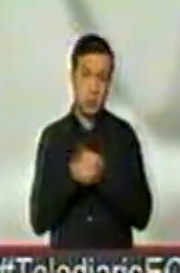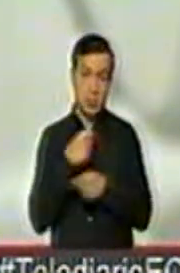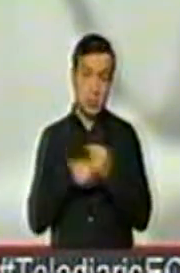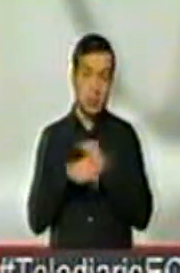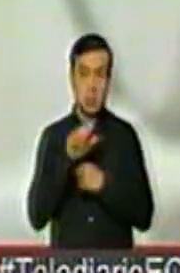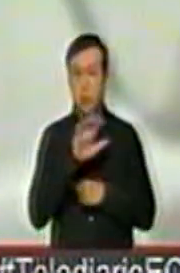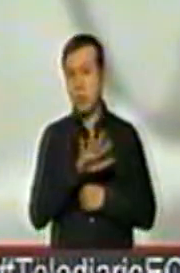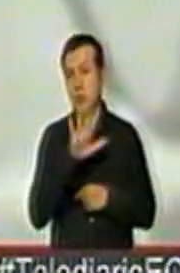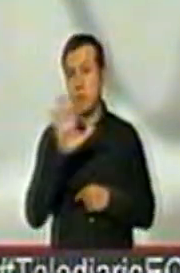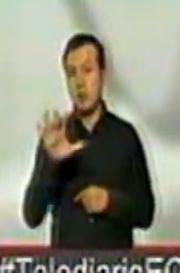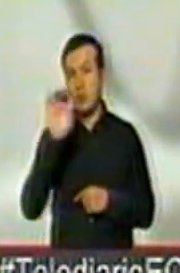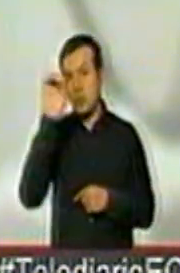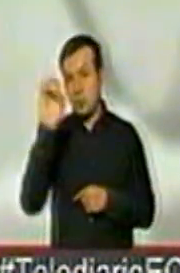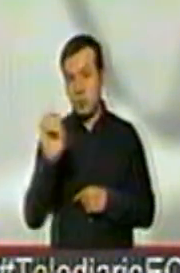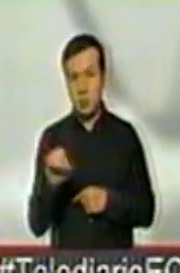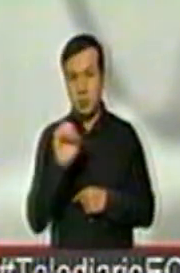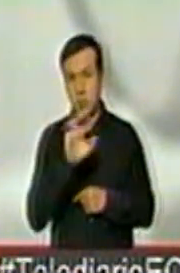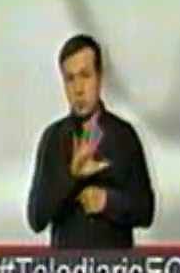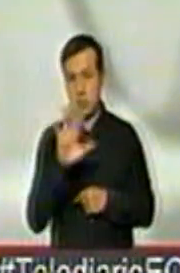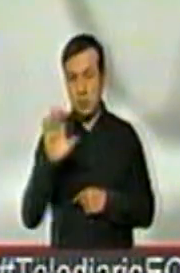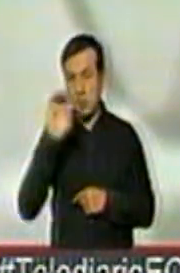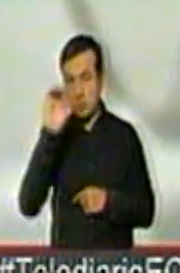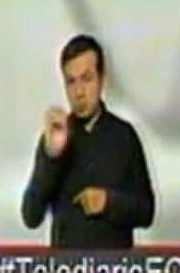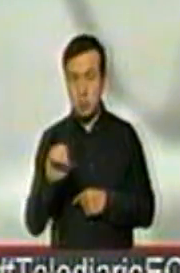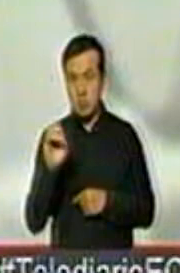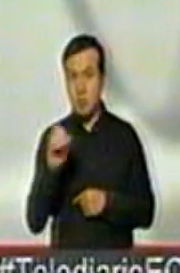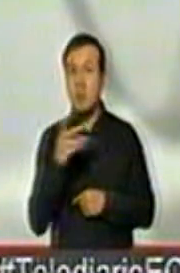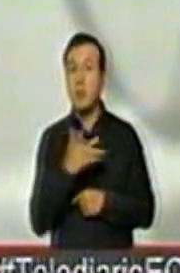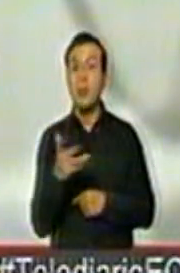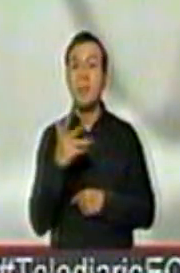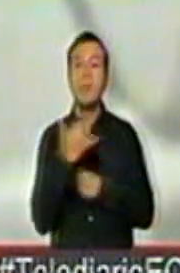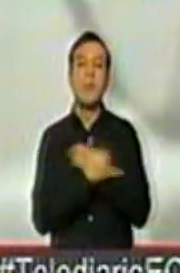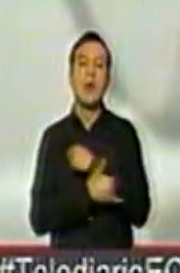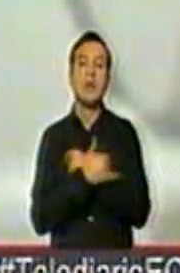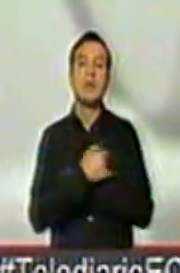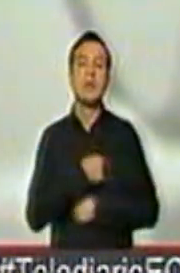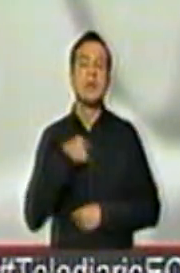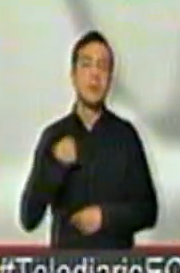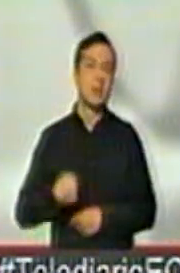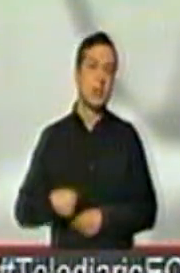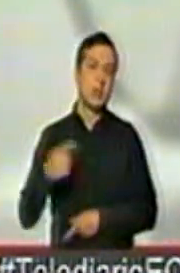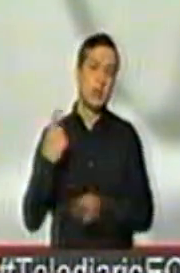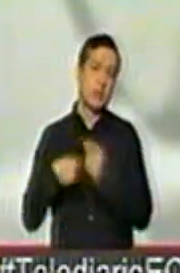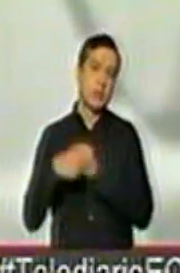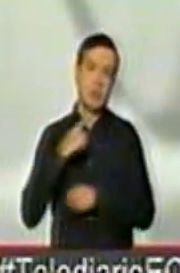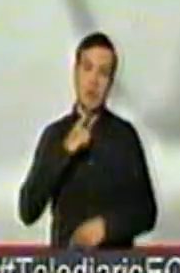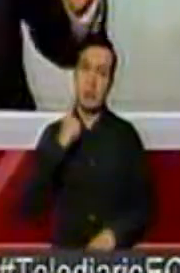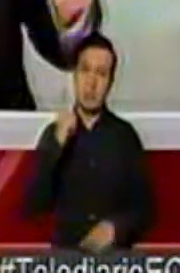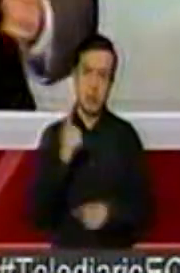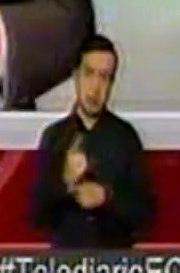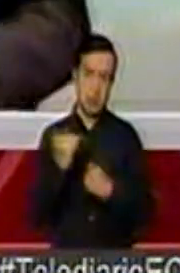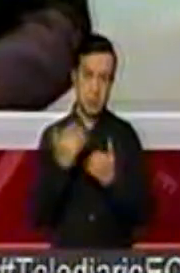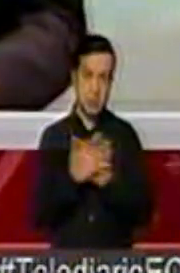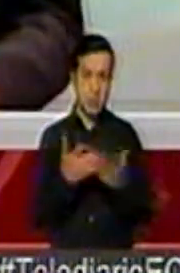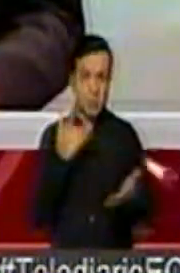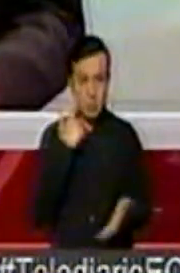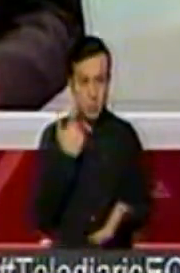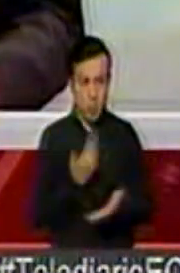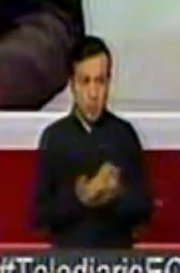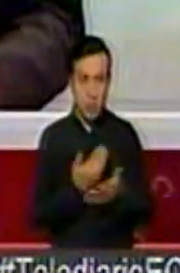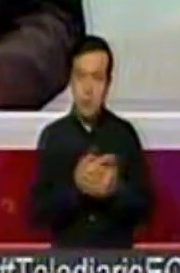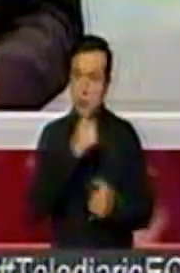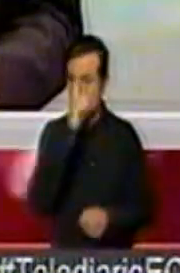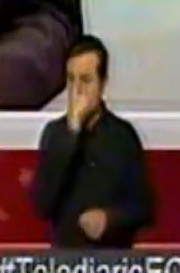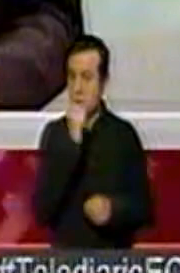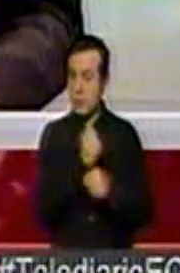del 55% va dirigido hacia el mercado chino. Aquí, por supuesto, sale evidencia que hay un trabajo